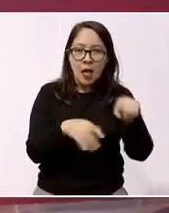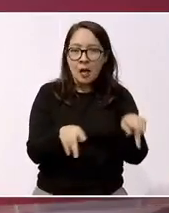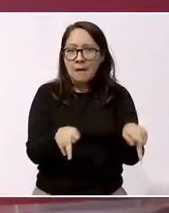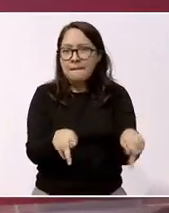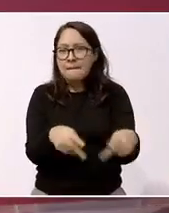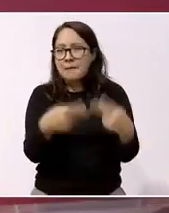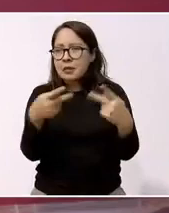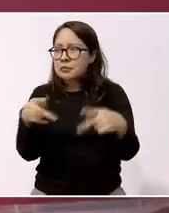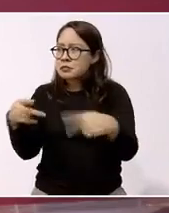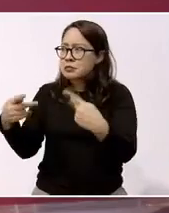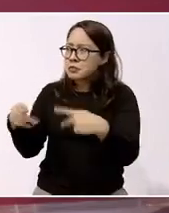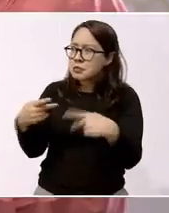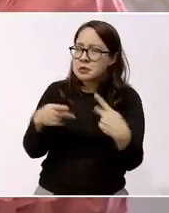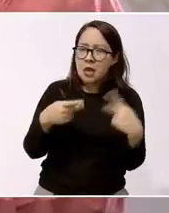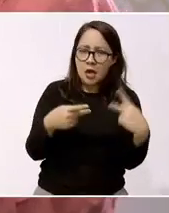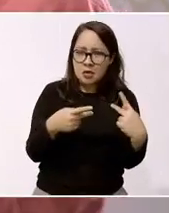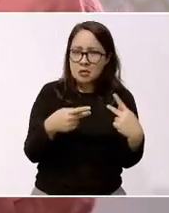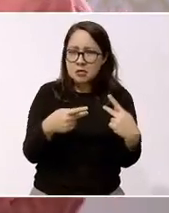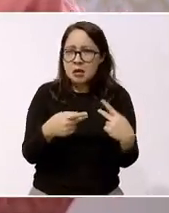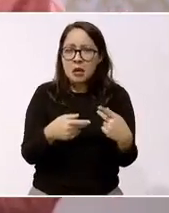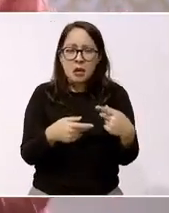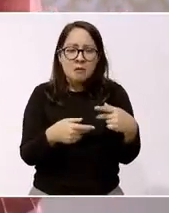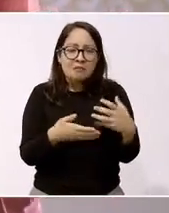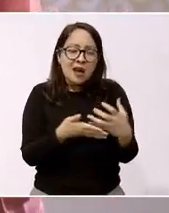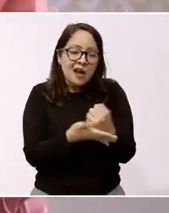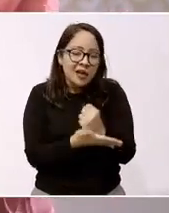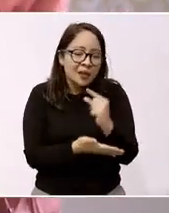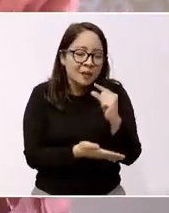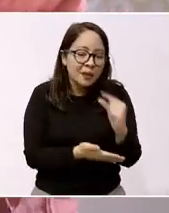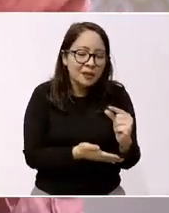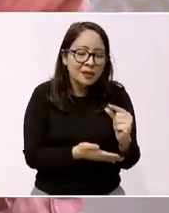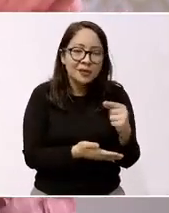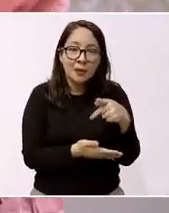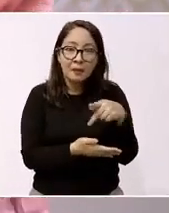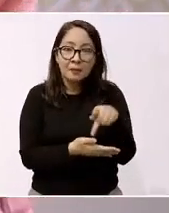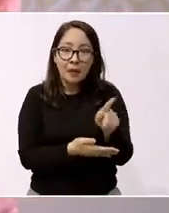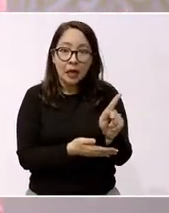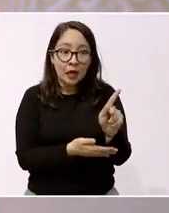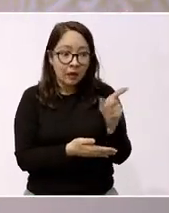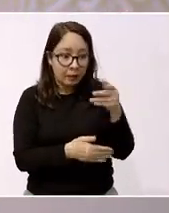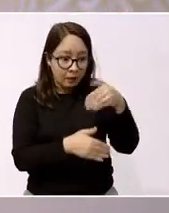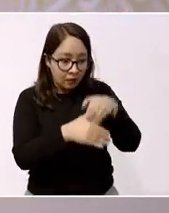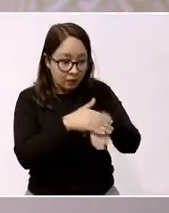poco, pero al ir a una tienda de esas,